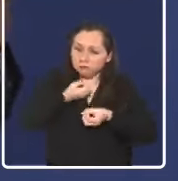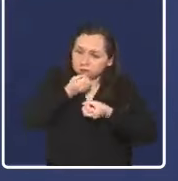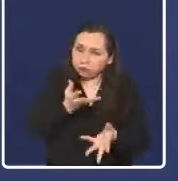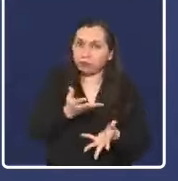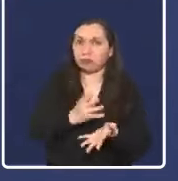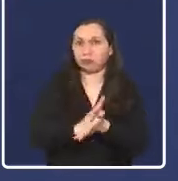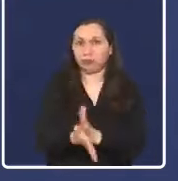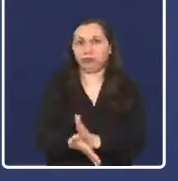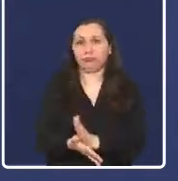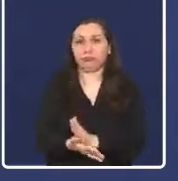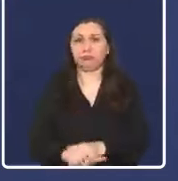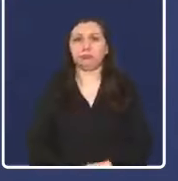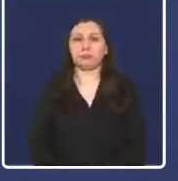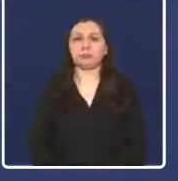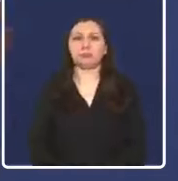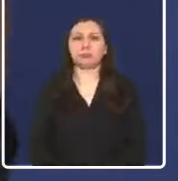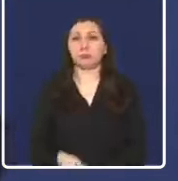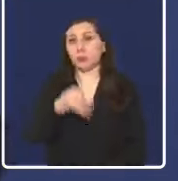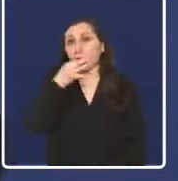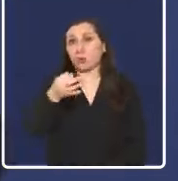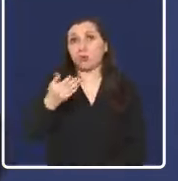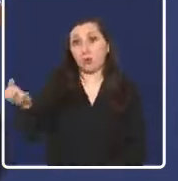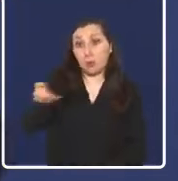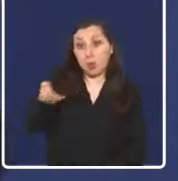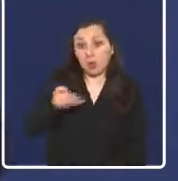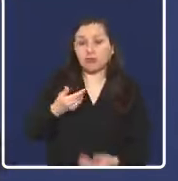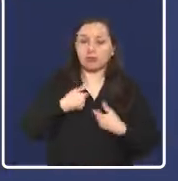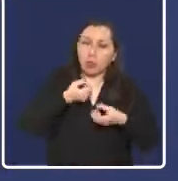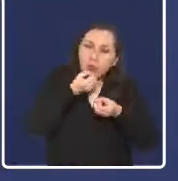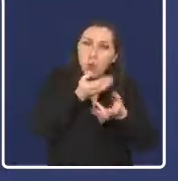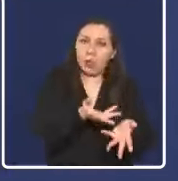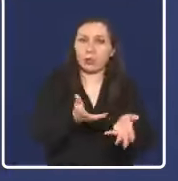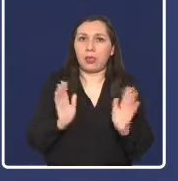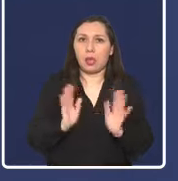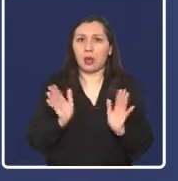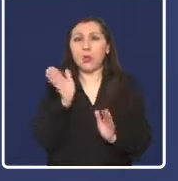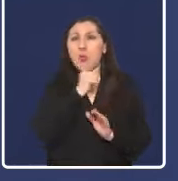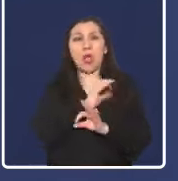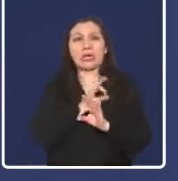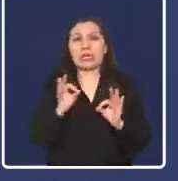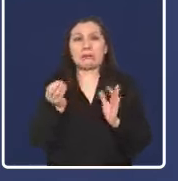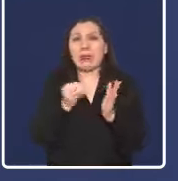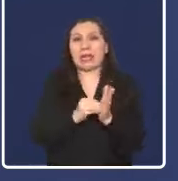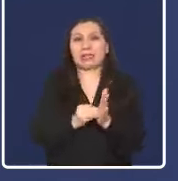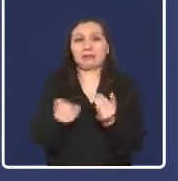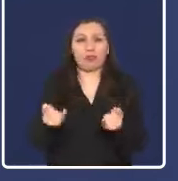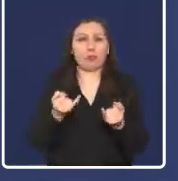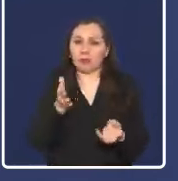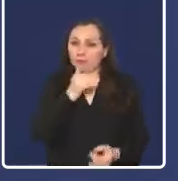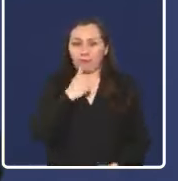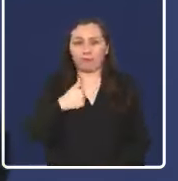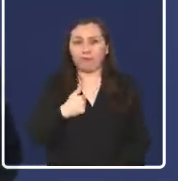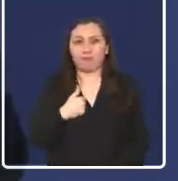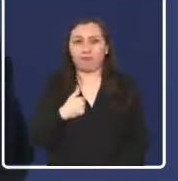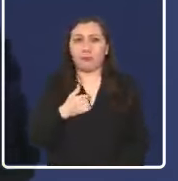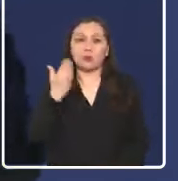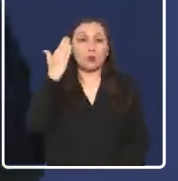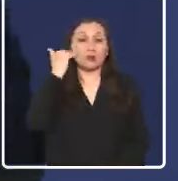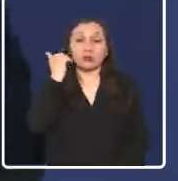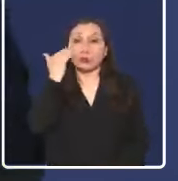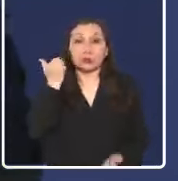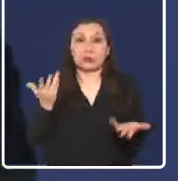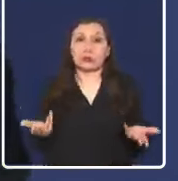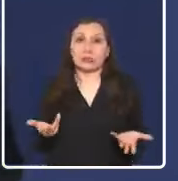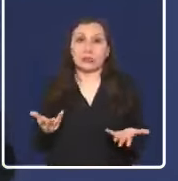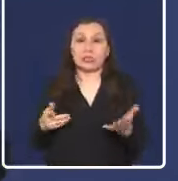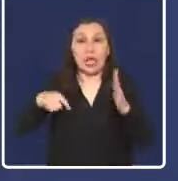nada. Les he contado lo que se me dijo, no tengo ningún tipo de información más. No sé